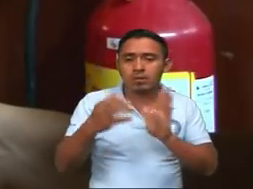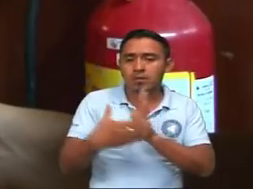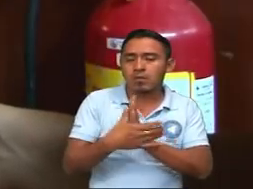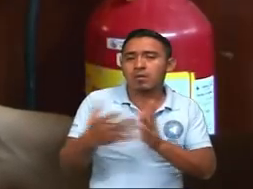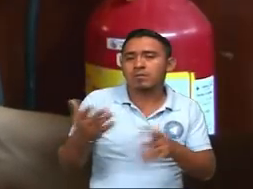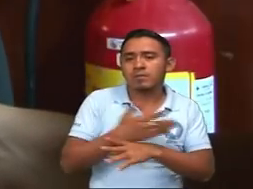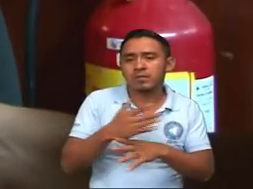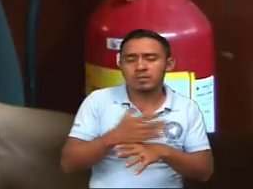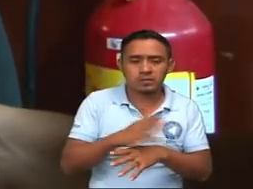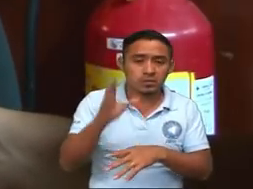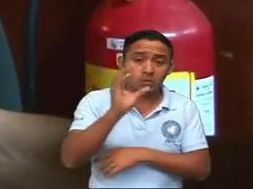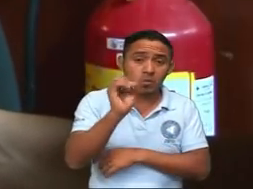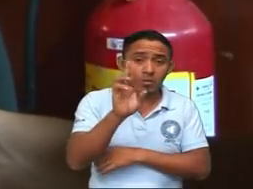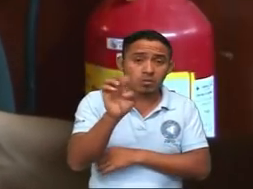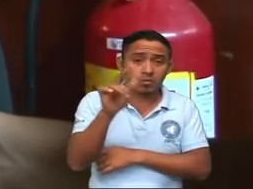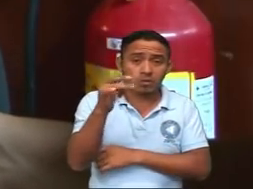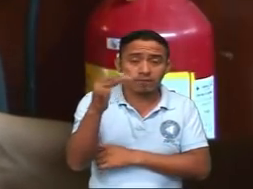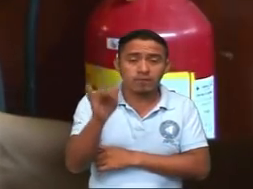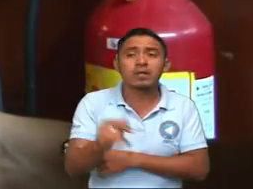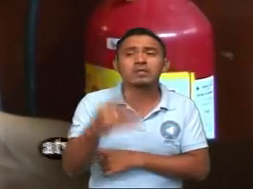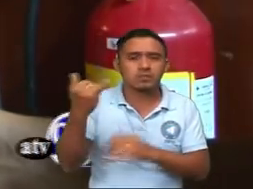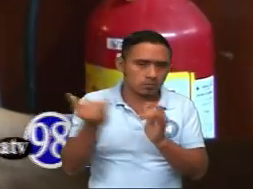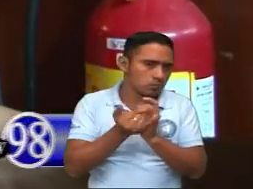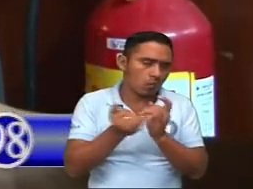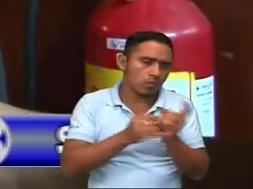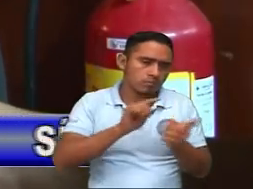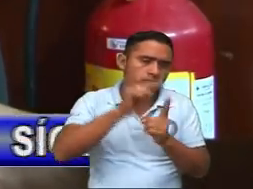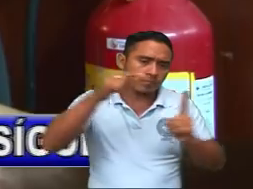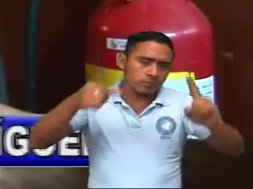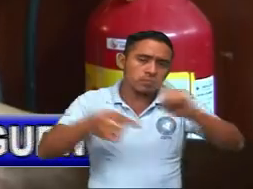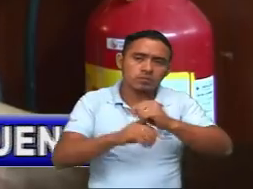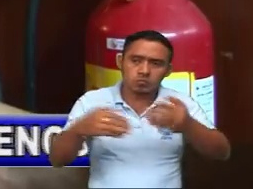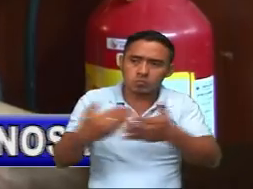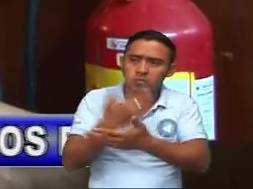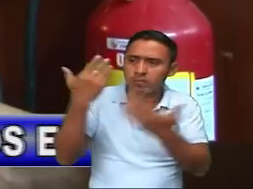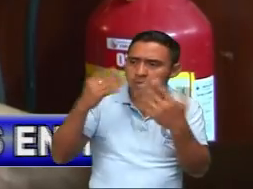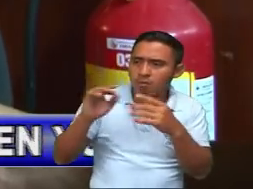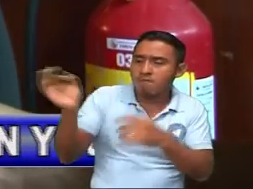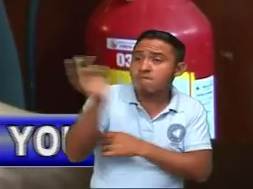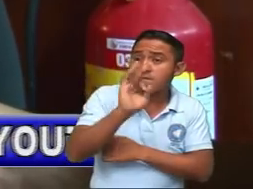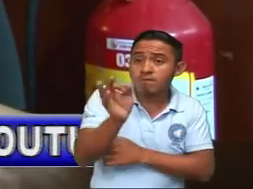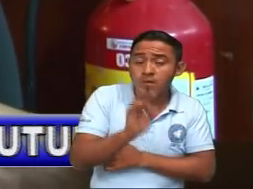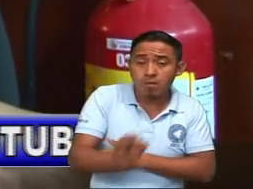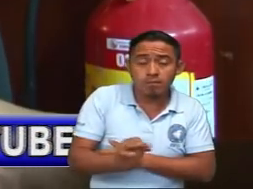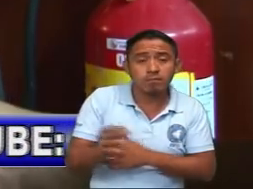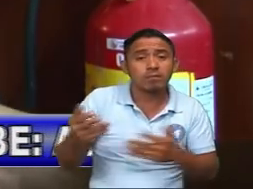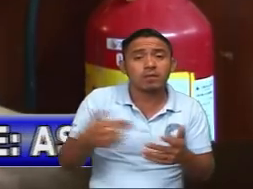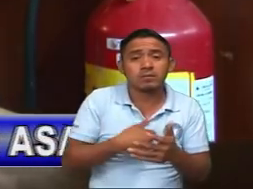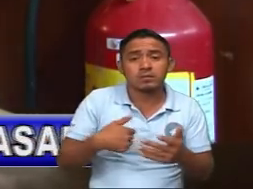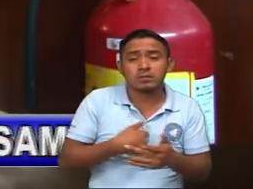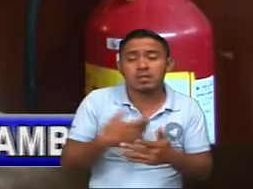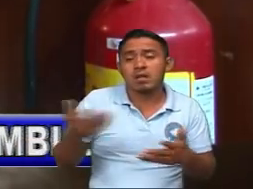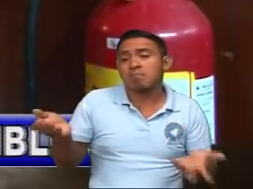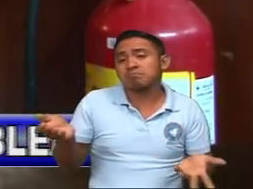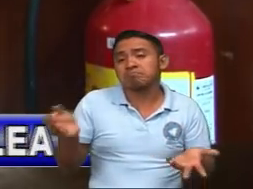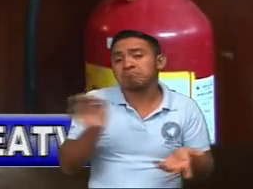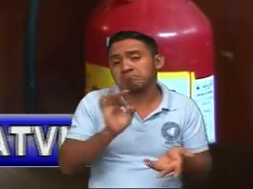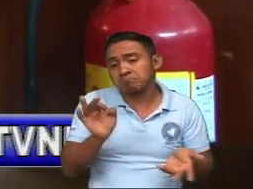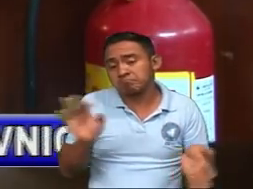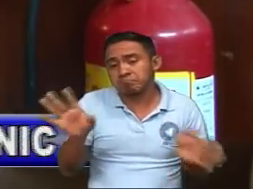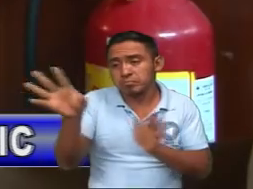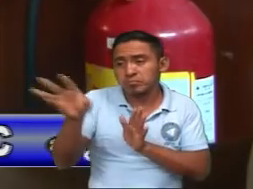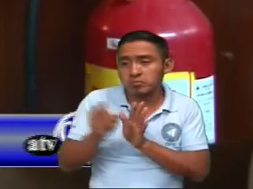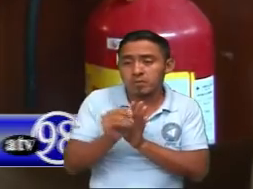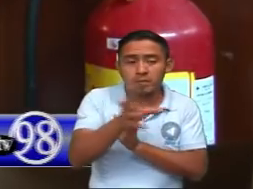Las coreografías han tenido su trascendencia, se han incluido nuevos estilos coreográficos, nuevas tendencias también